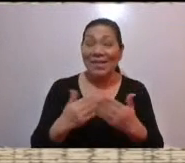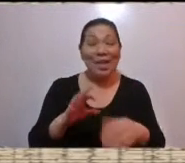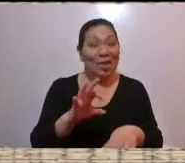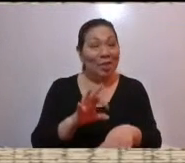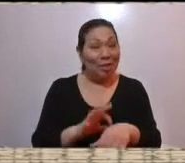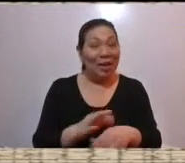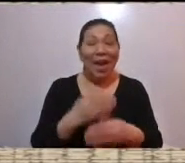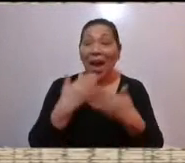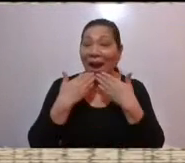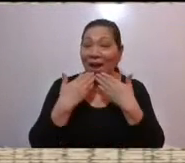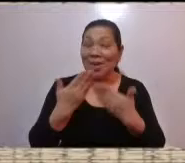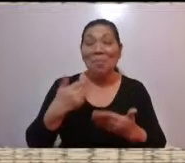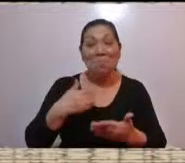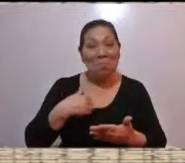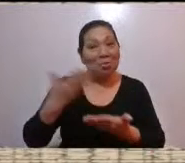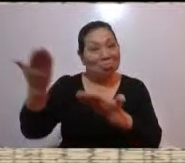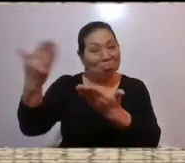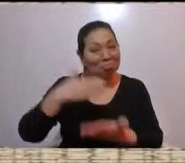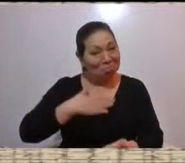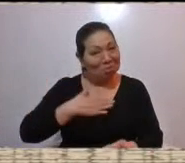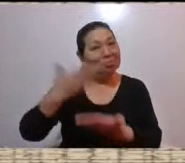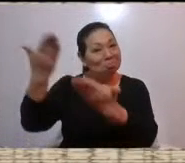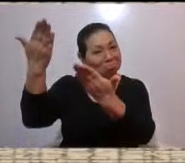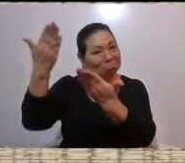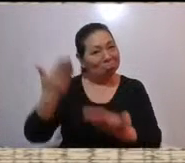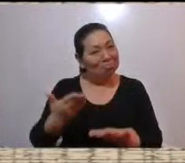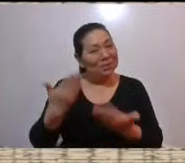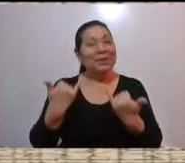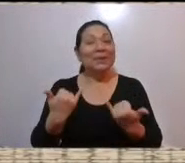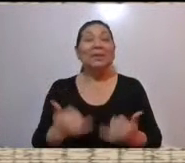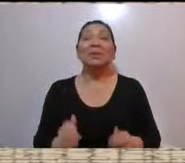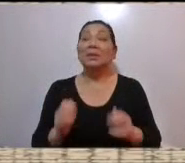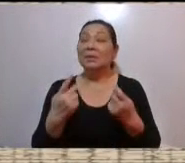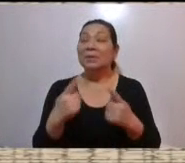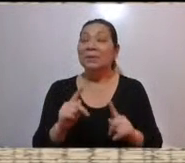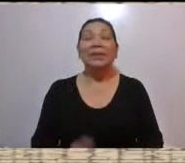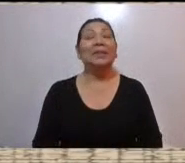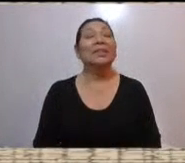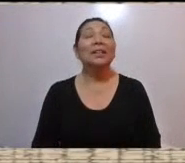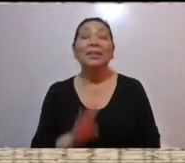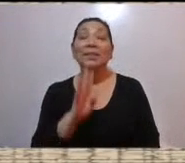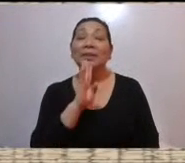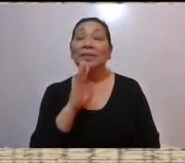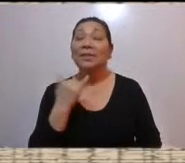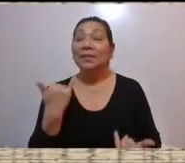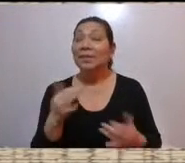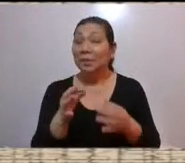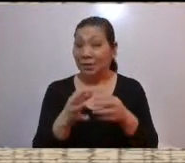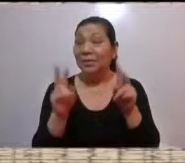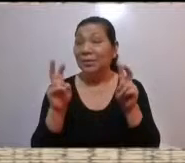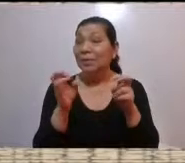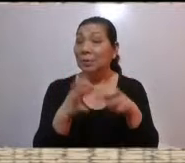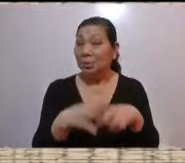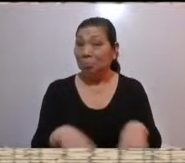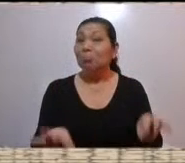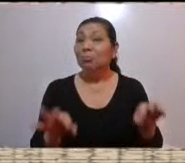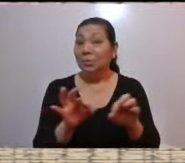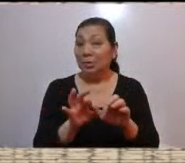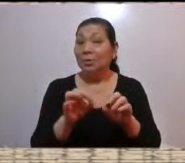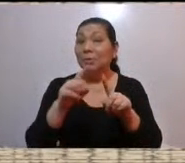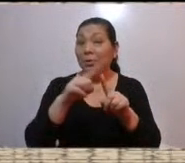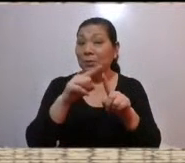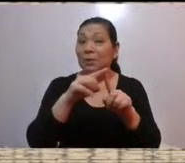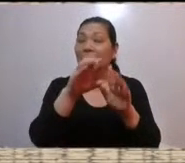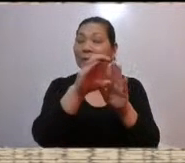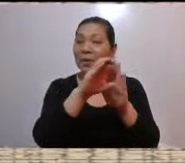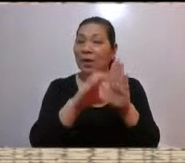Muchas gracias, doctora. Le agradezco muchísimo la invitación que me permite, pues, hablar de este caso emblemático